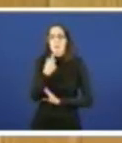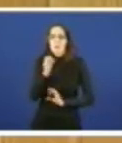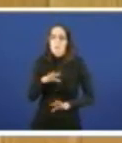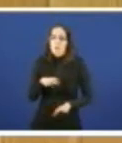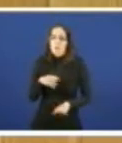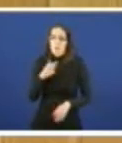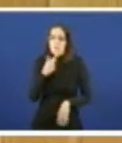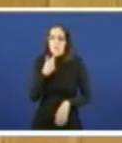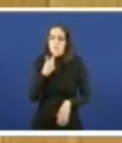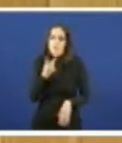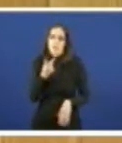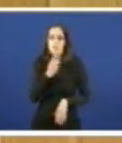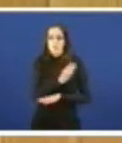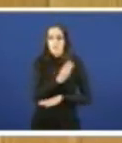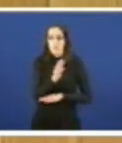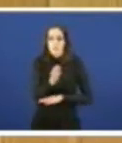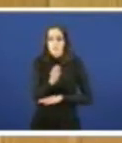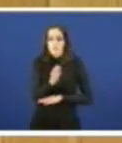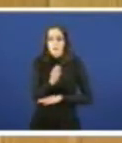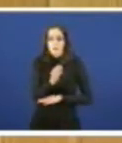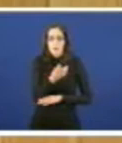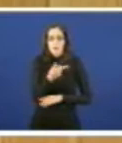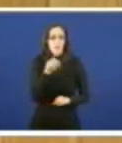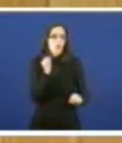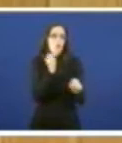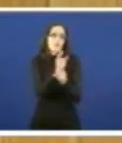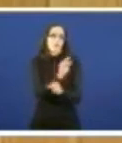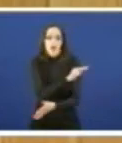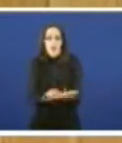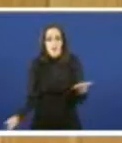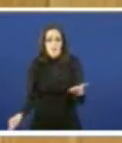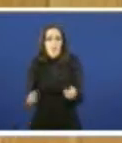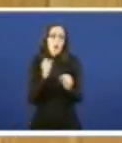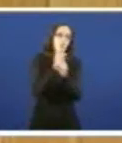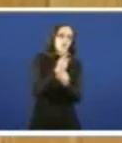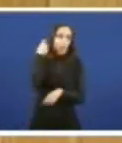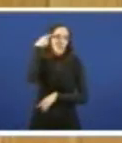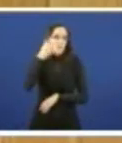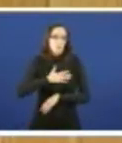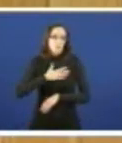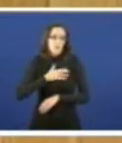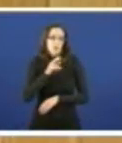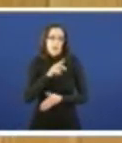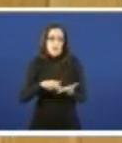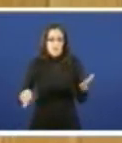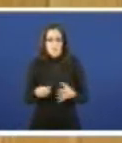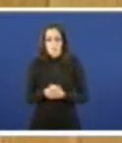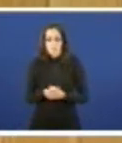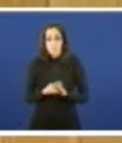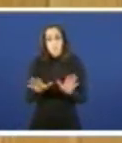Partido Popular a condición de inimigo de Galicia, de inimigo da súa cultura. Moi lonxe